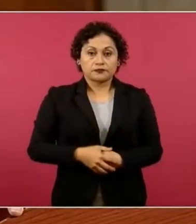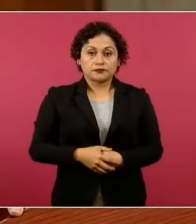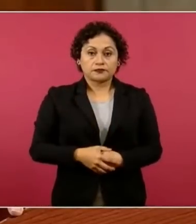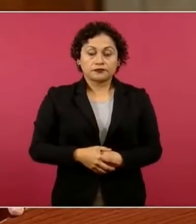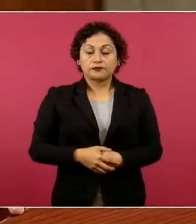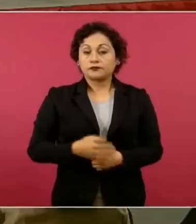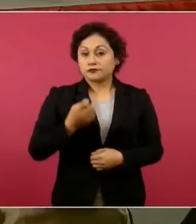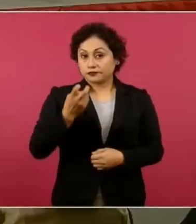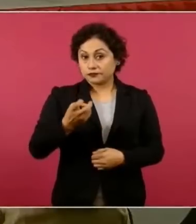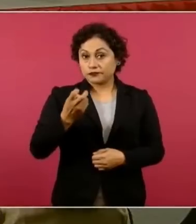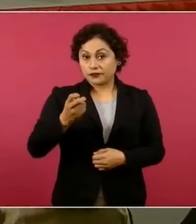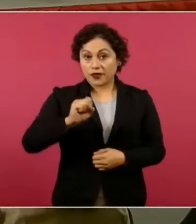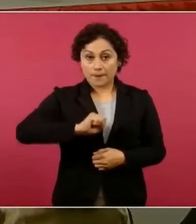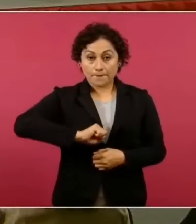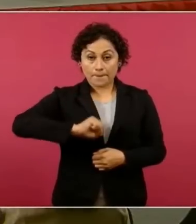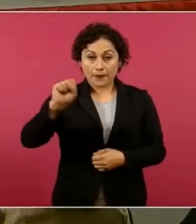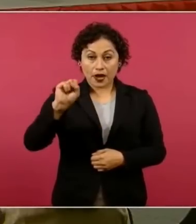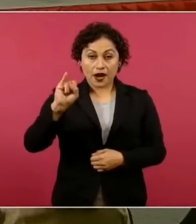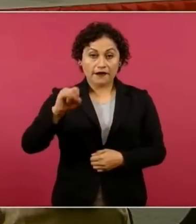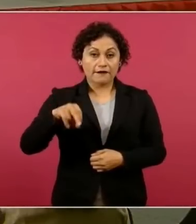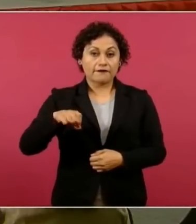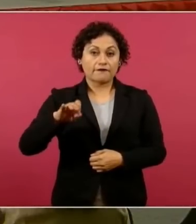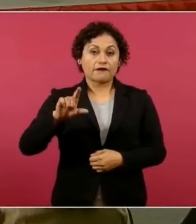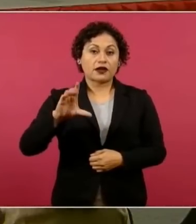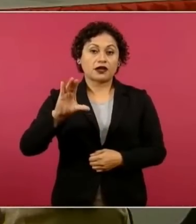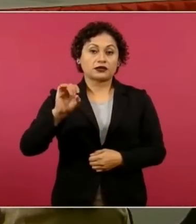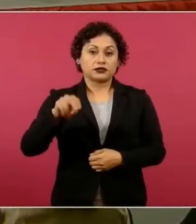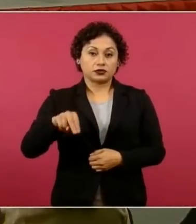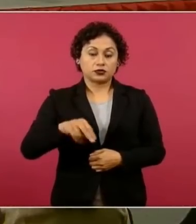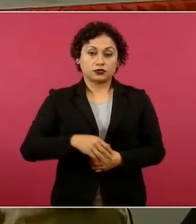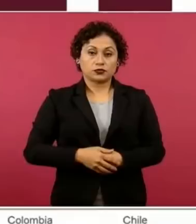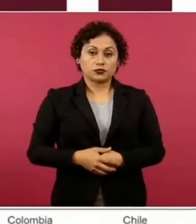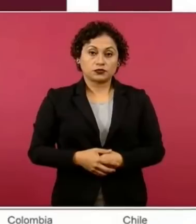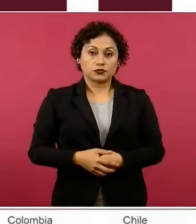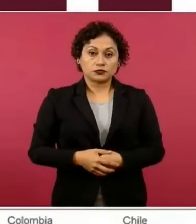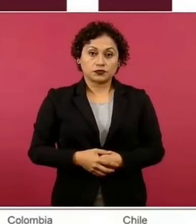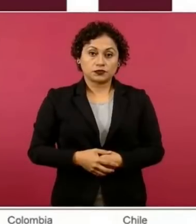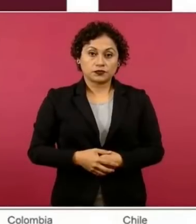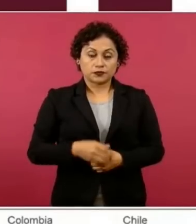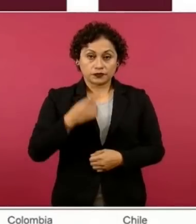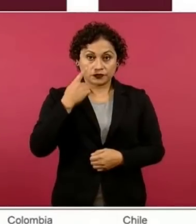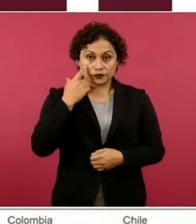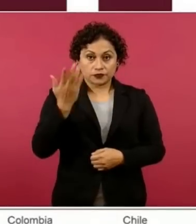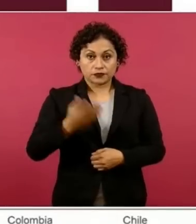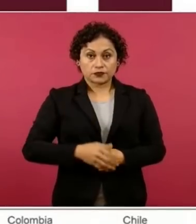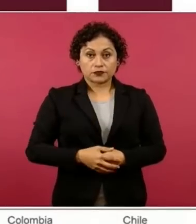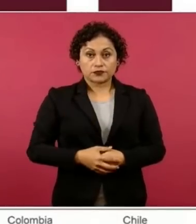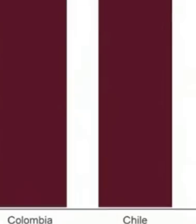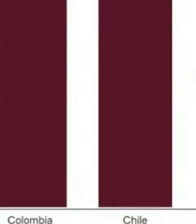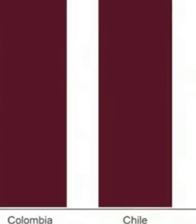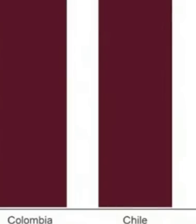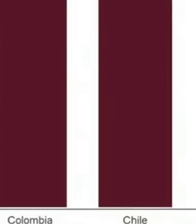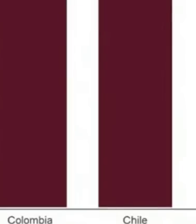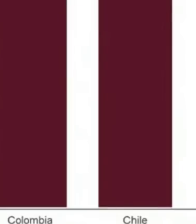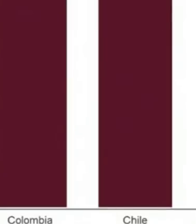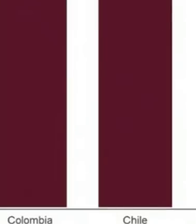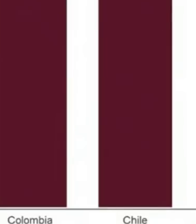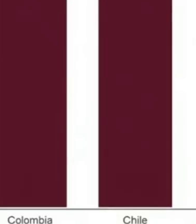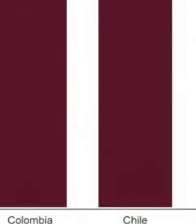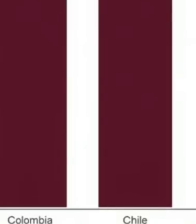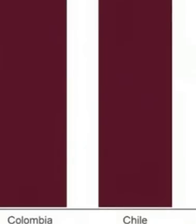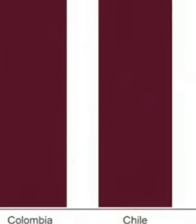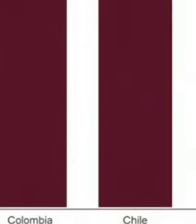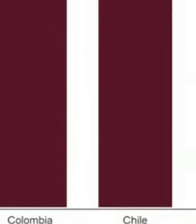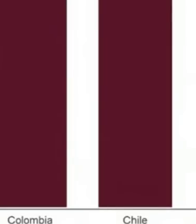Esta es la inflación en el mundo. Chile trae